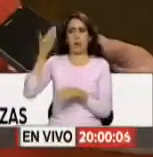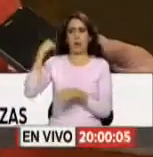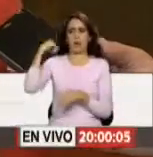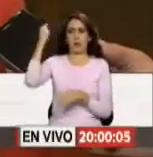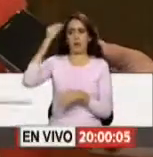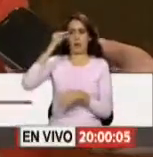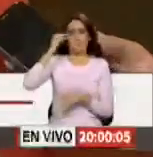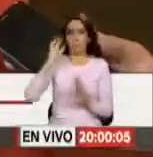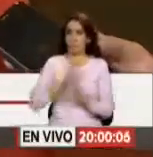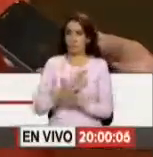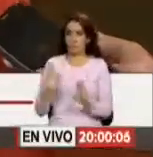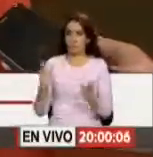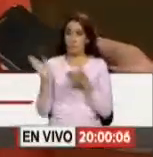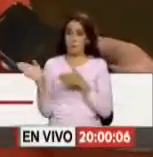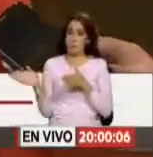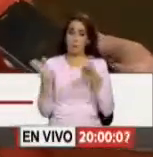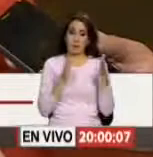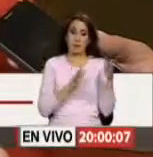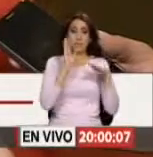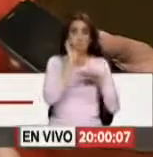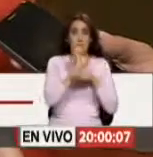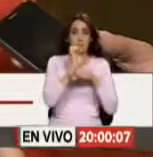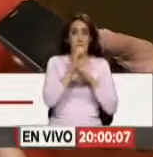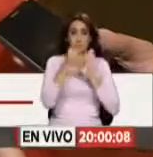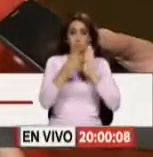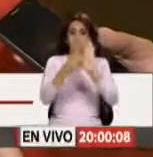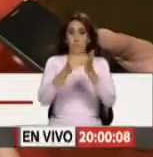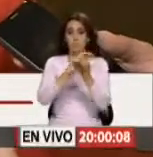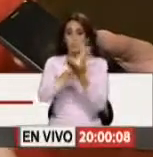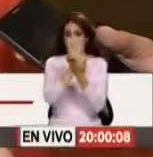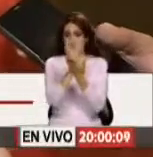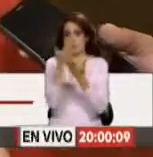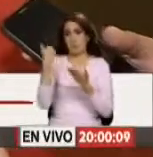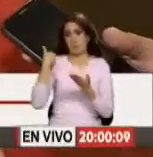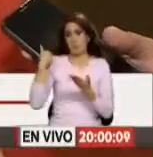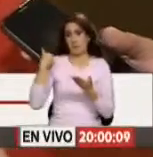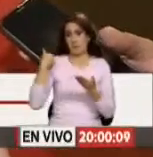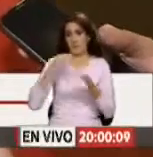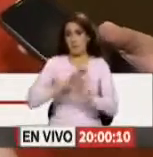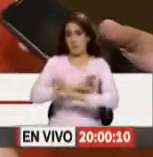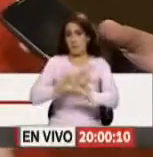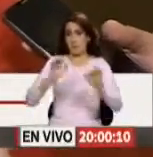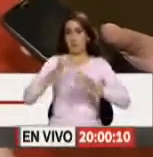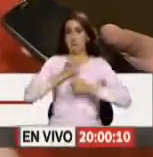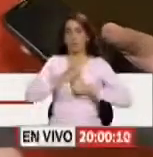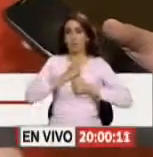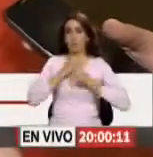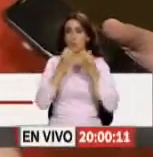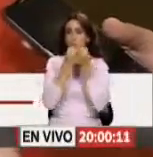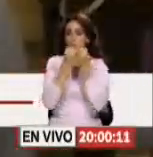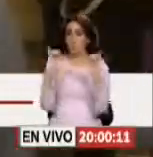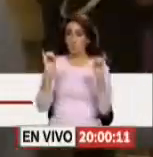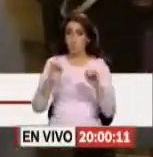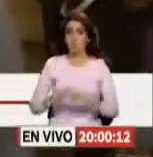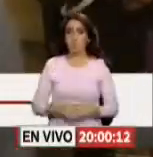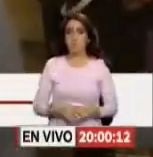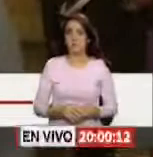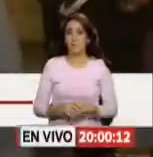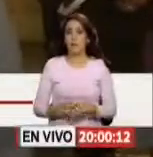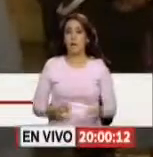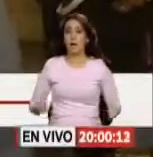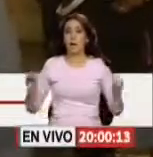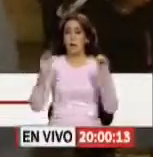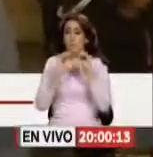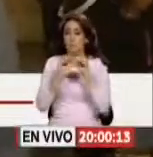gobierno y el país tiene que saber que la Asamblea Nacional tiene su autonomía, su independencia. A la que más le